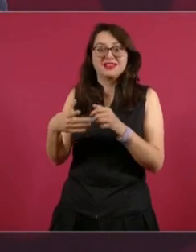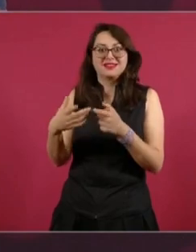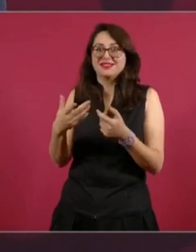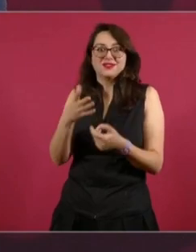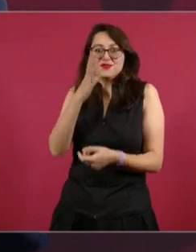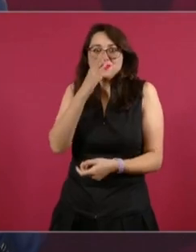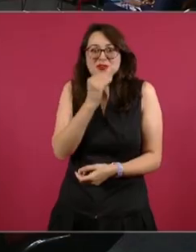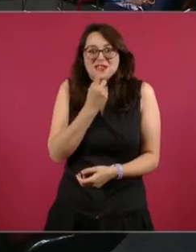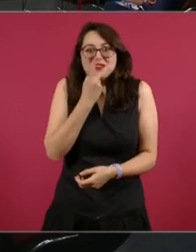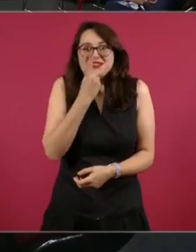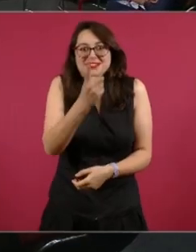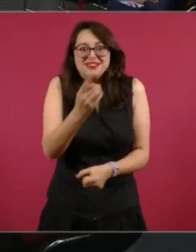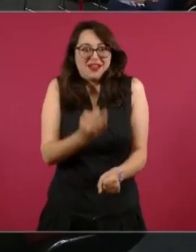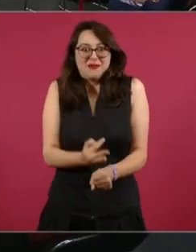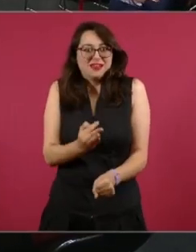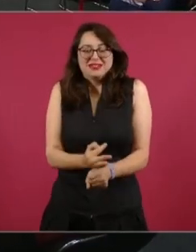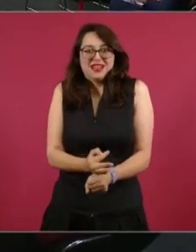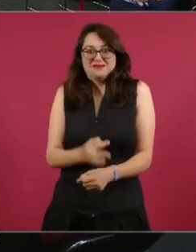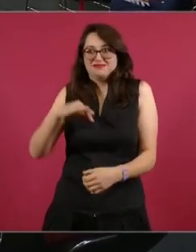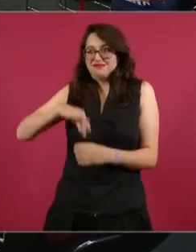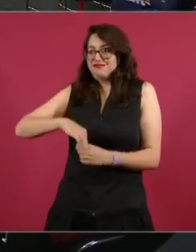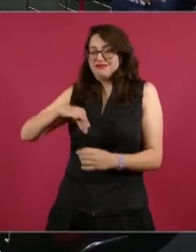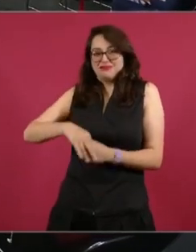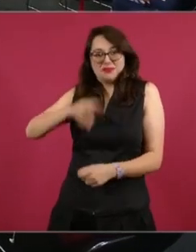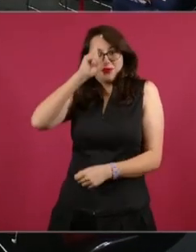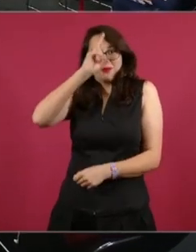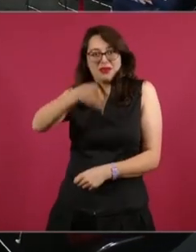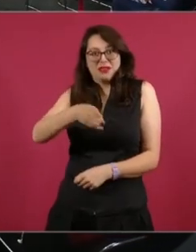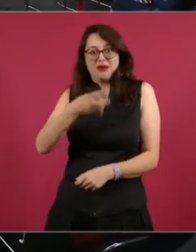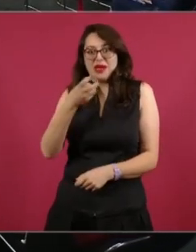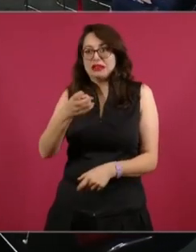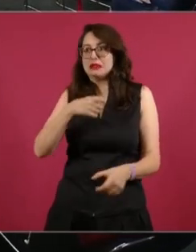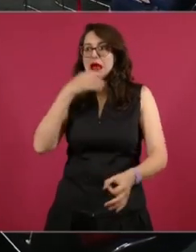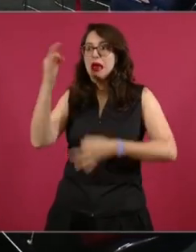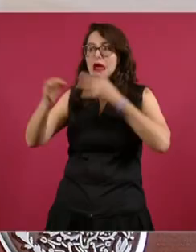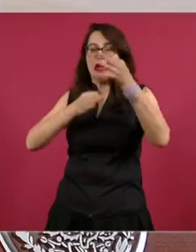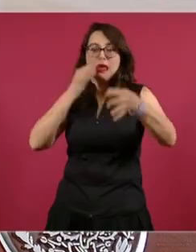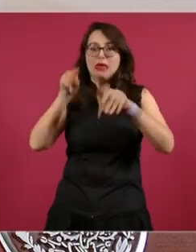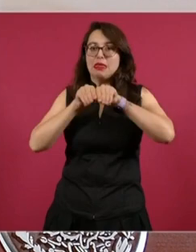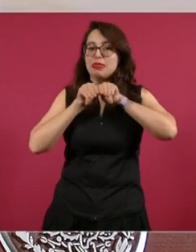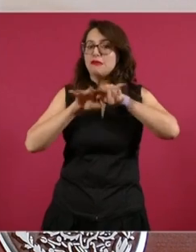pero estamos muy pendientes y apoyando al